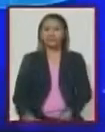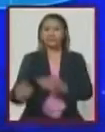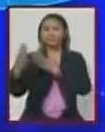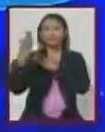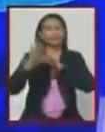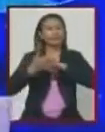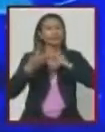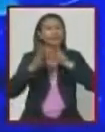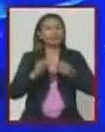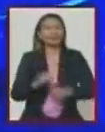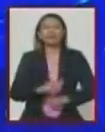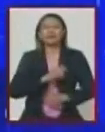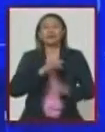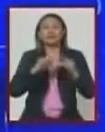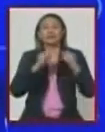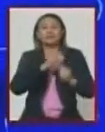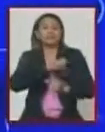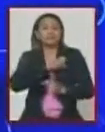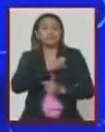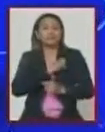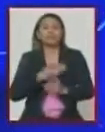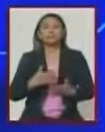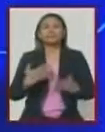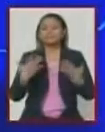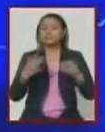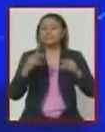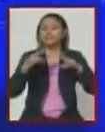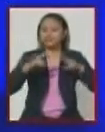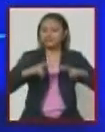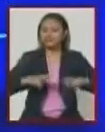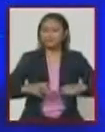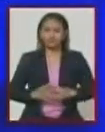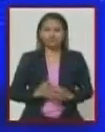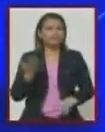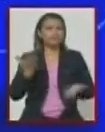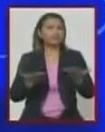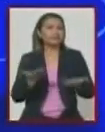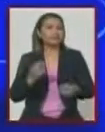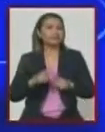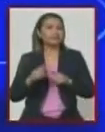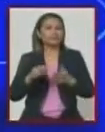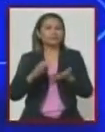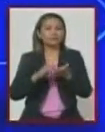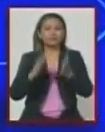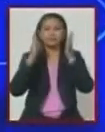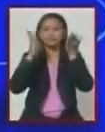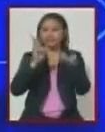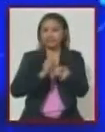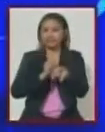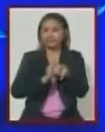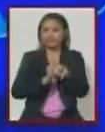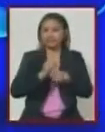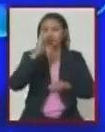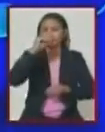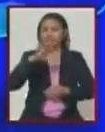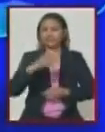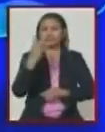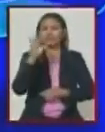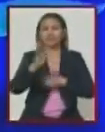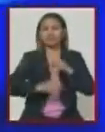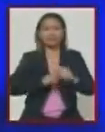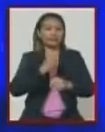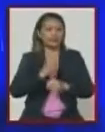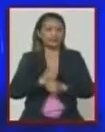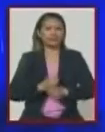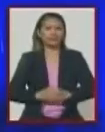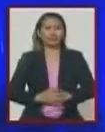En Santa Cruz le contábamos que la Fuerza Especial de Lucha contra el Crimen está investigando un presunto caso de negligencia médica de un niño de 8